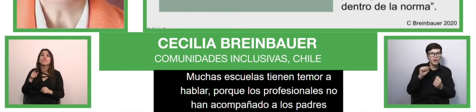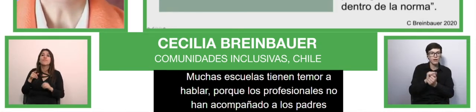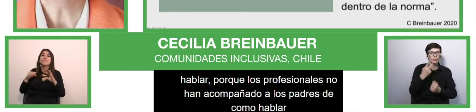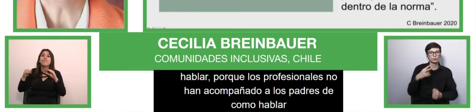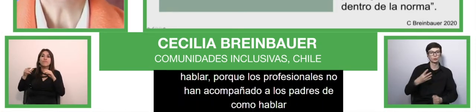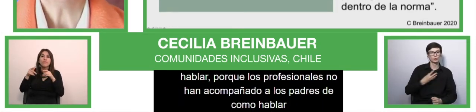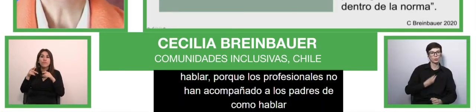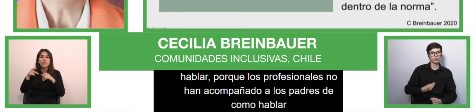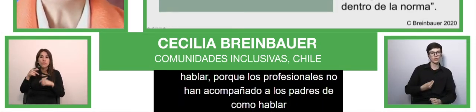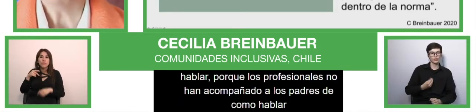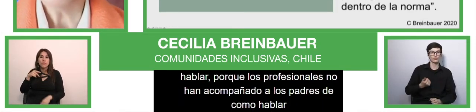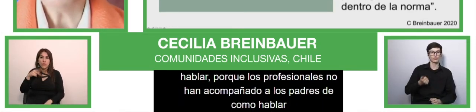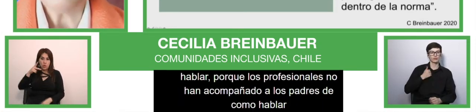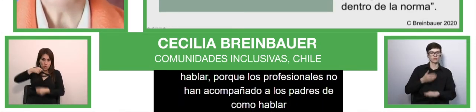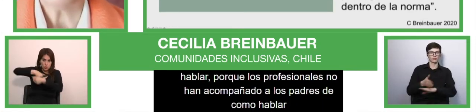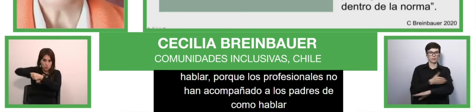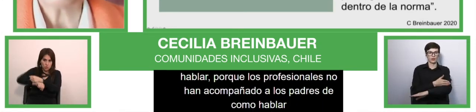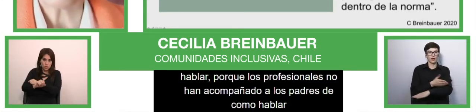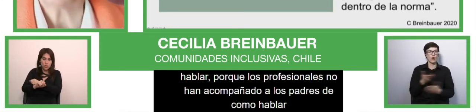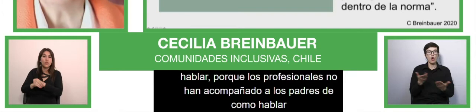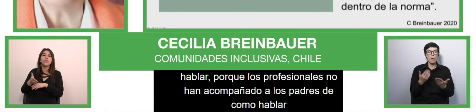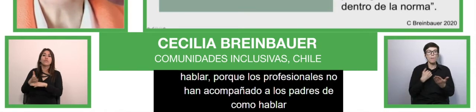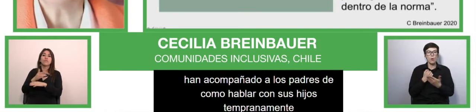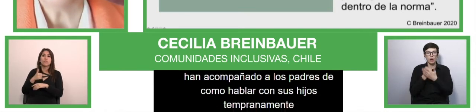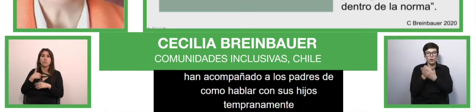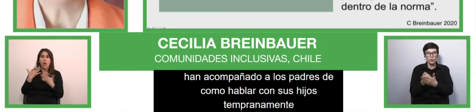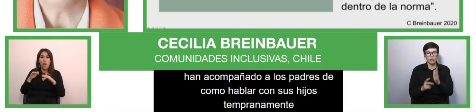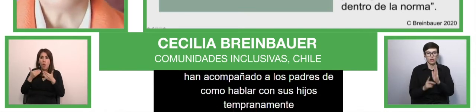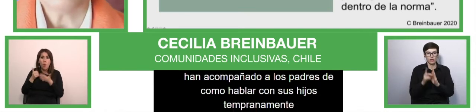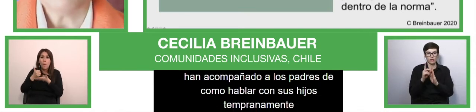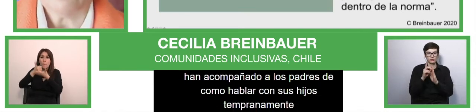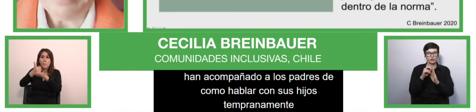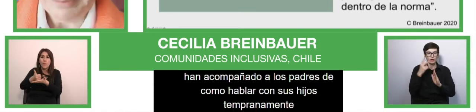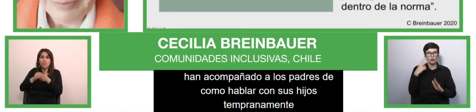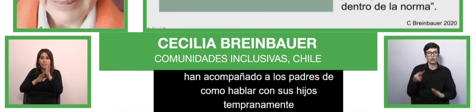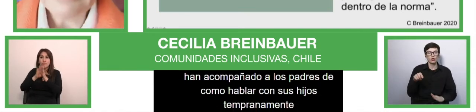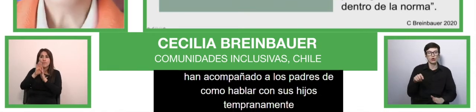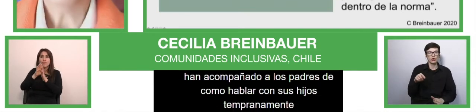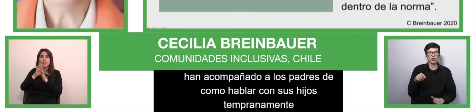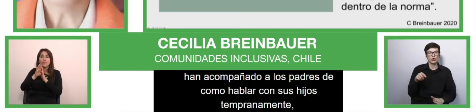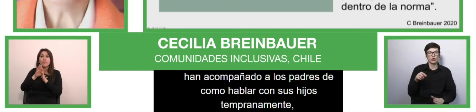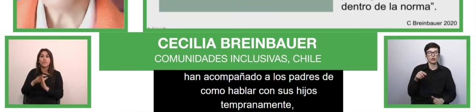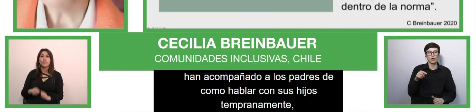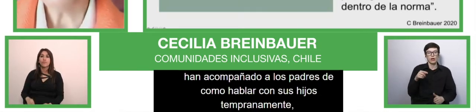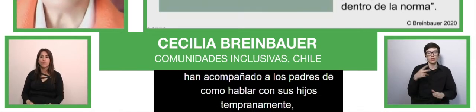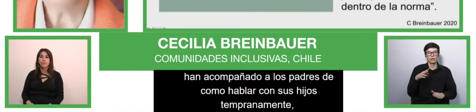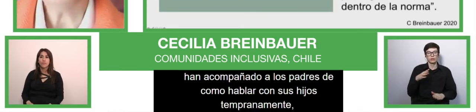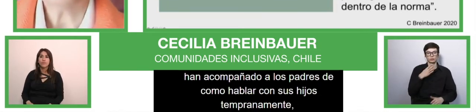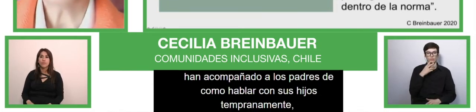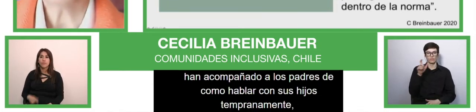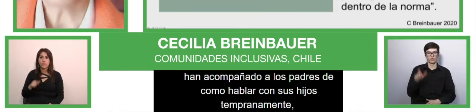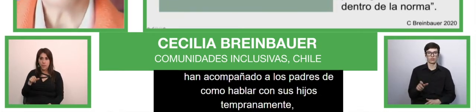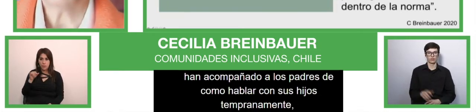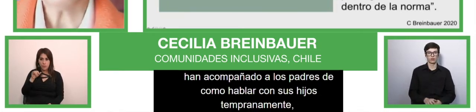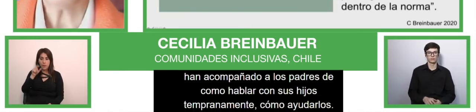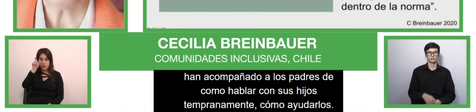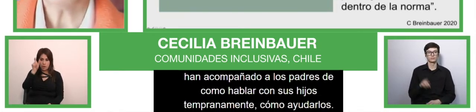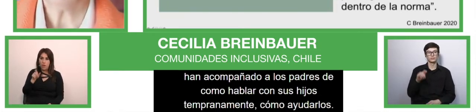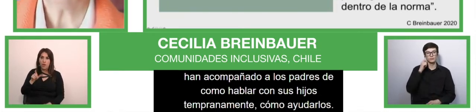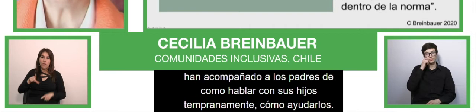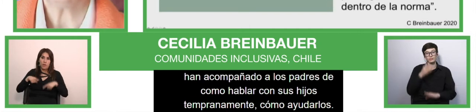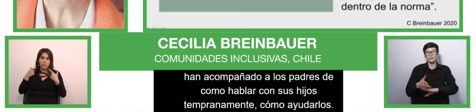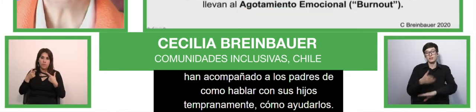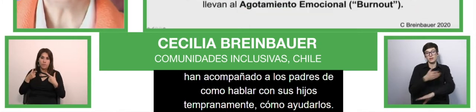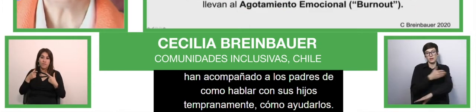tempranamente y cómo ayudarlos en el desarrollo de sus identidades y estoy hablando antes de entrar a la